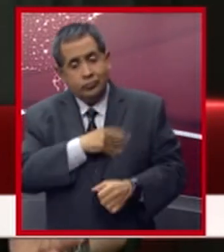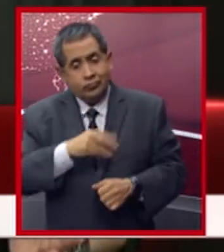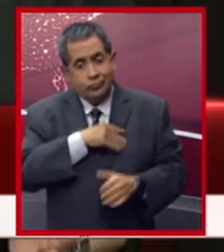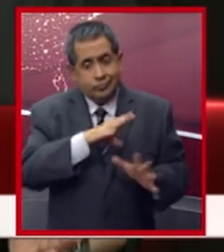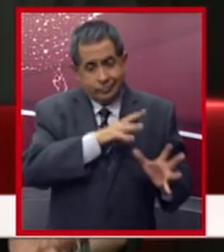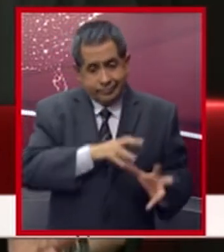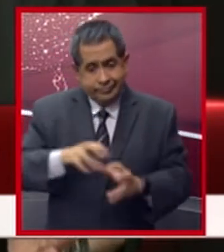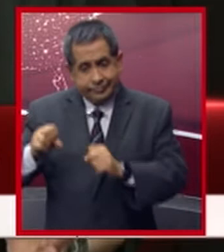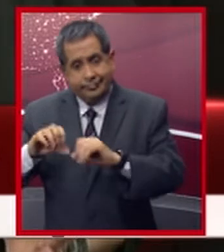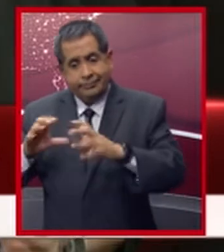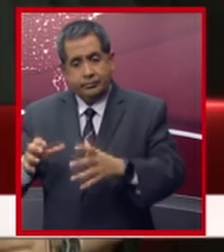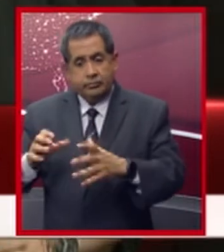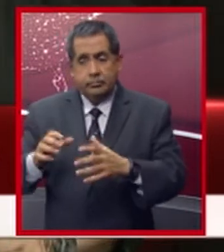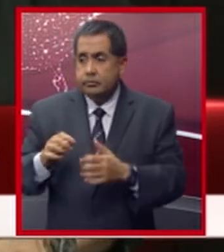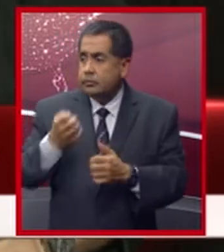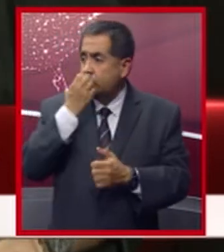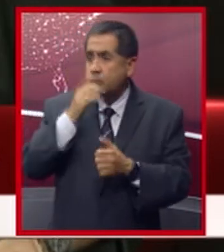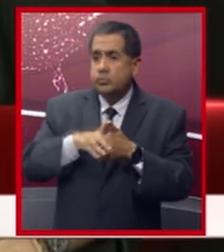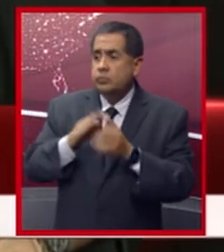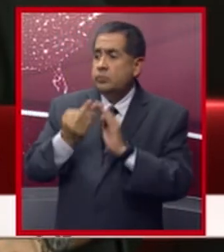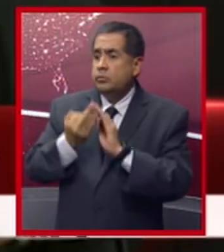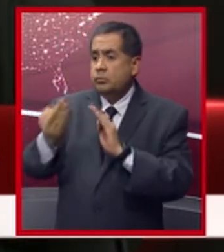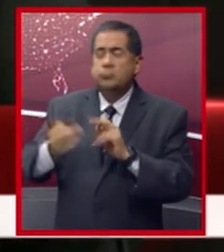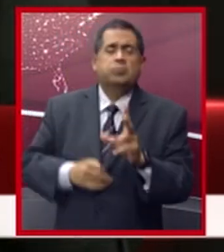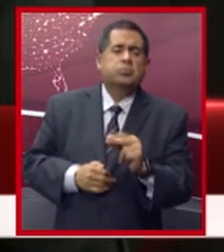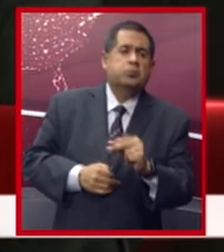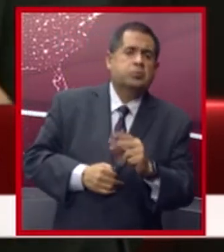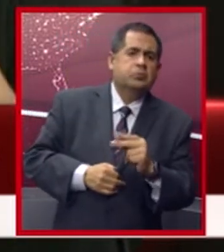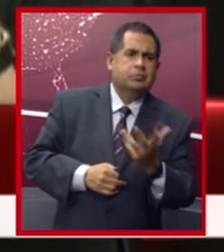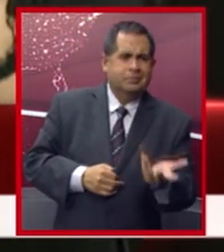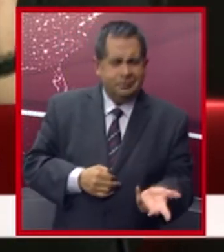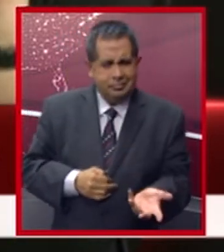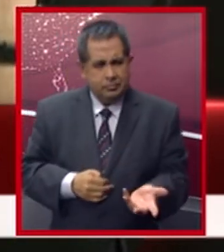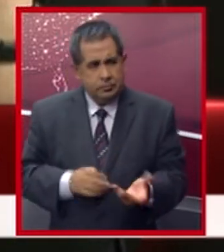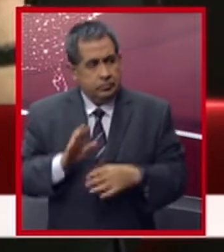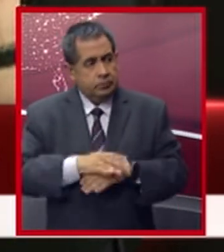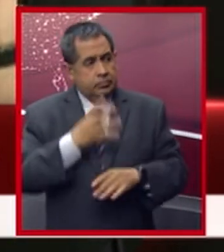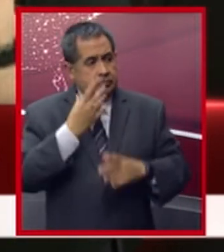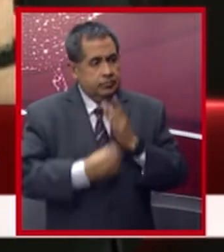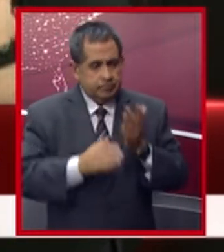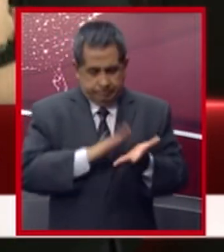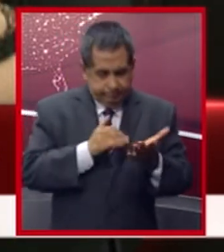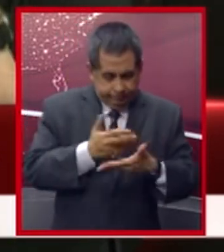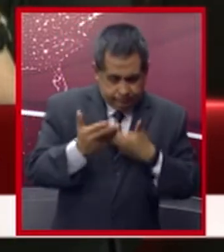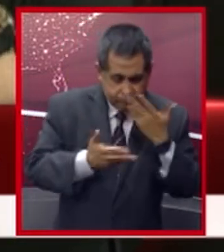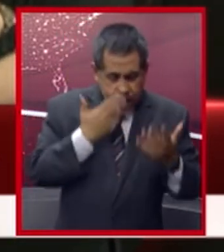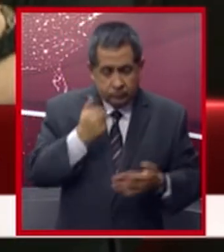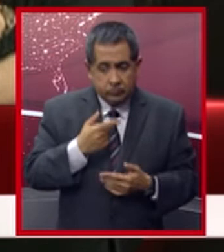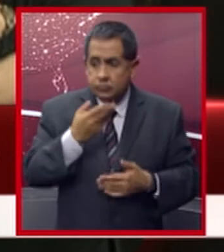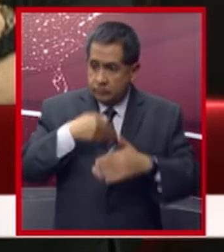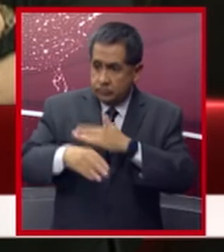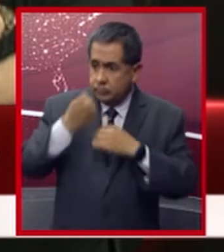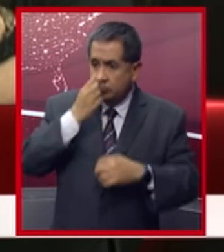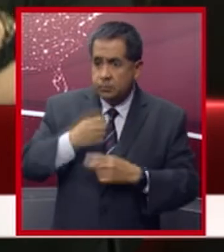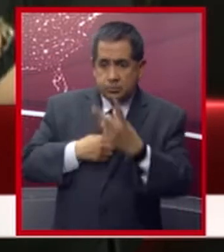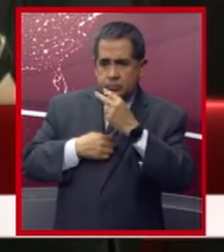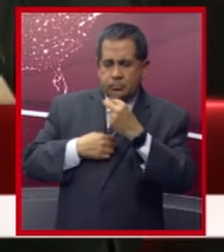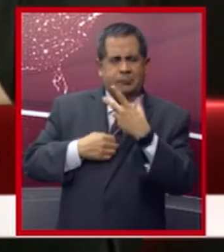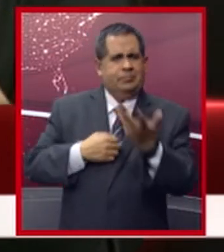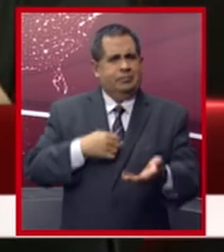hijas, y la escuela más cercana no lo recibían. Primero porque salen huyendo y no traen sus papeles, y segundo